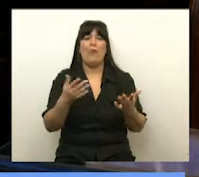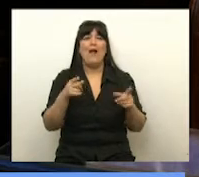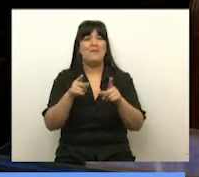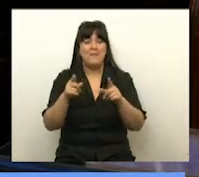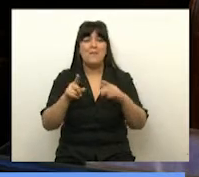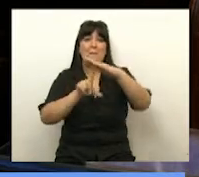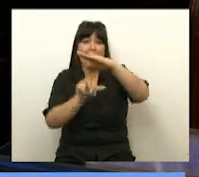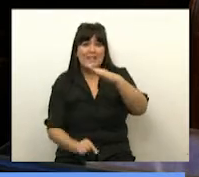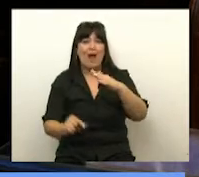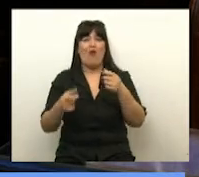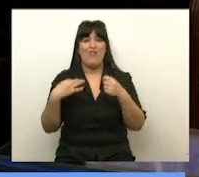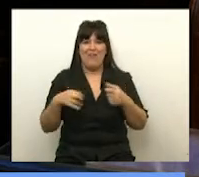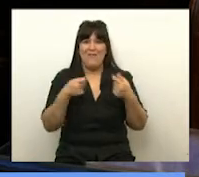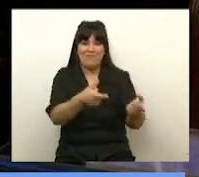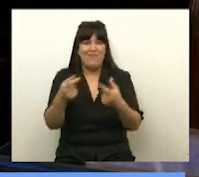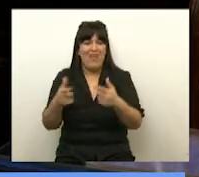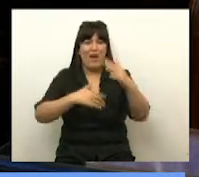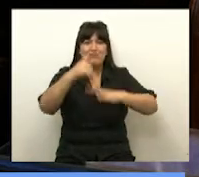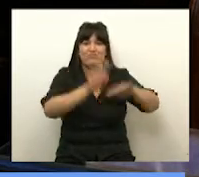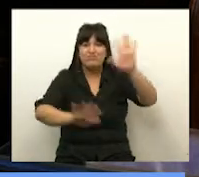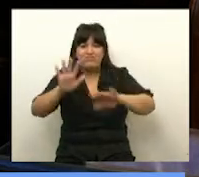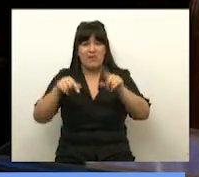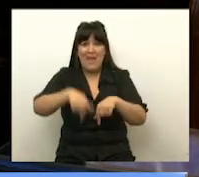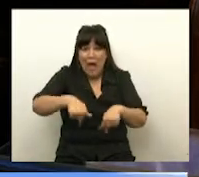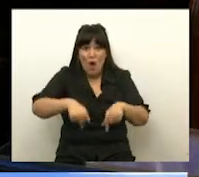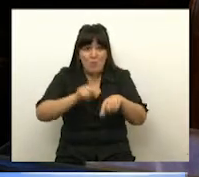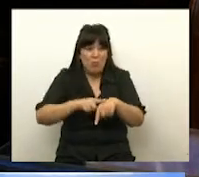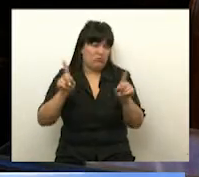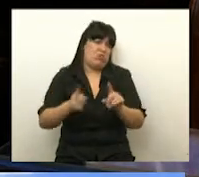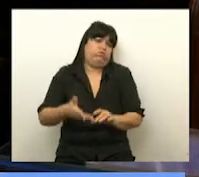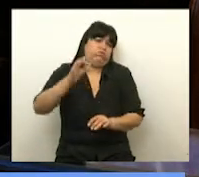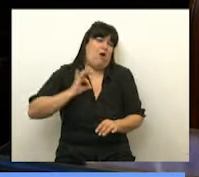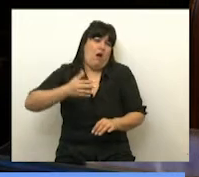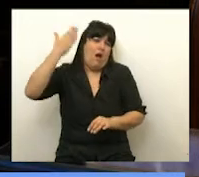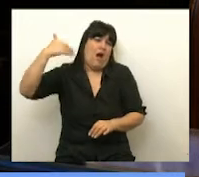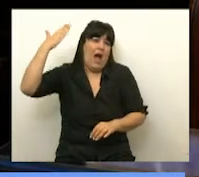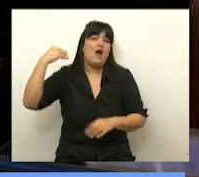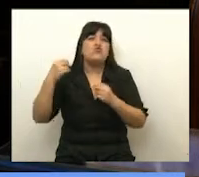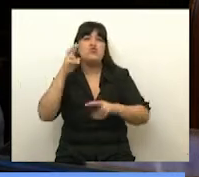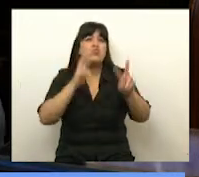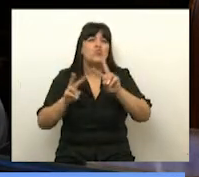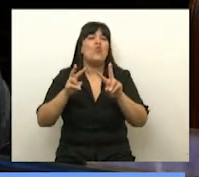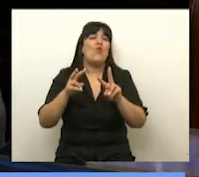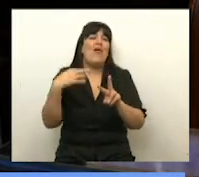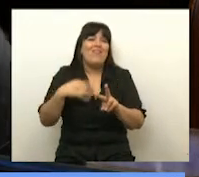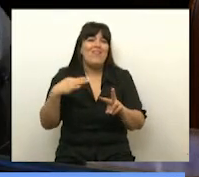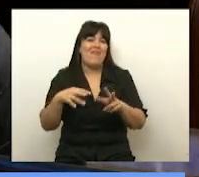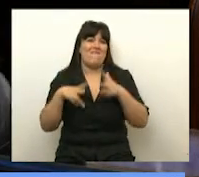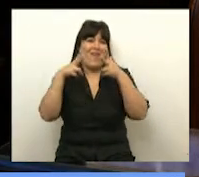región patagónica que no hemos tenido, no de ahora, desde hace muchísimo tiempo atrás, para ser justos en la crítica y que